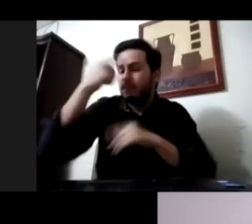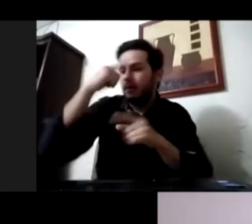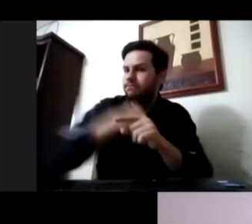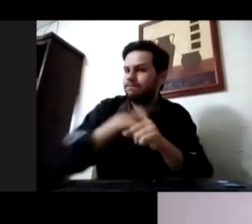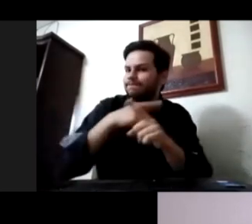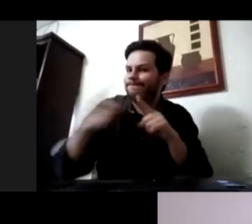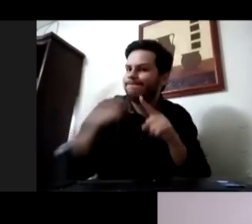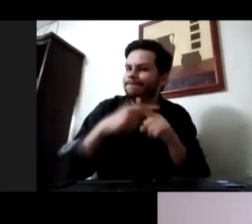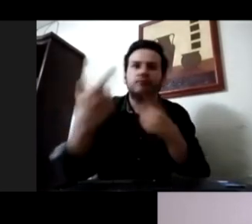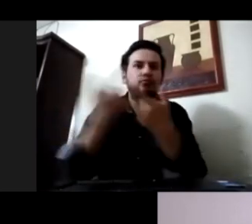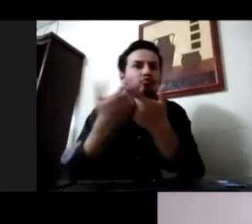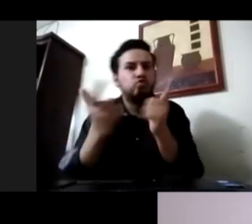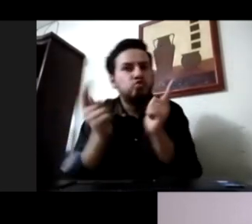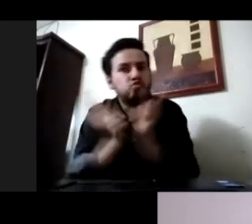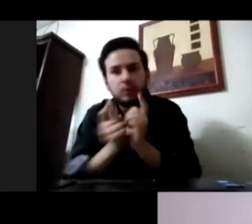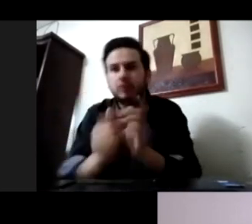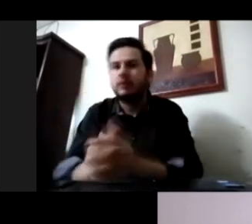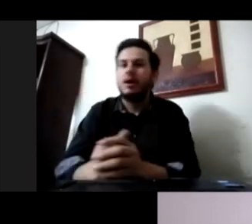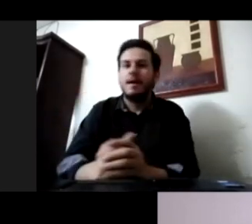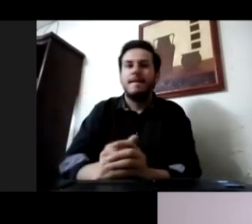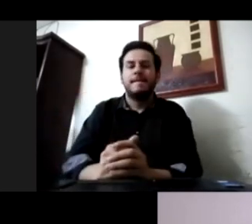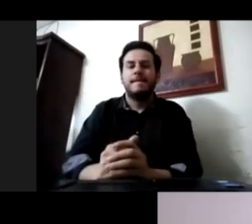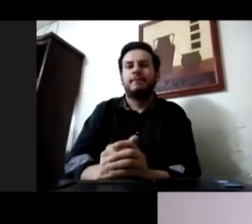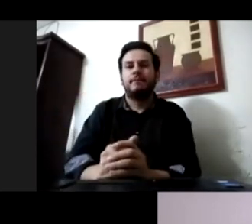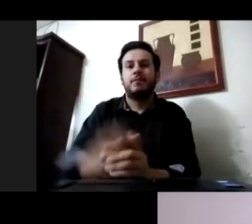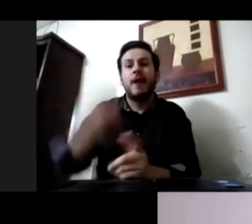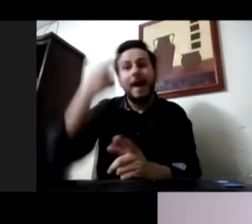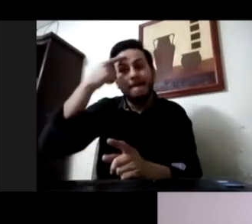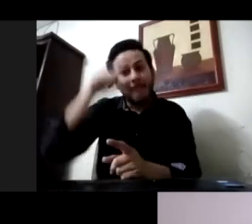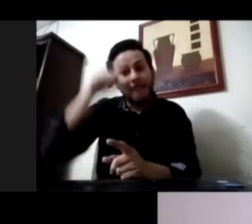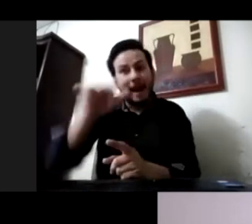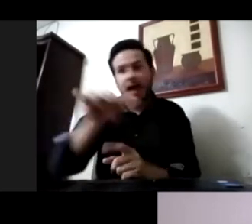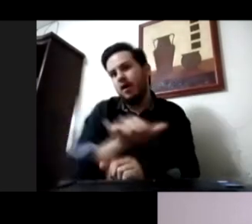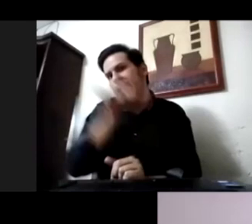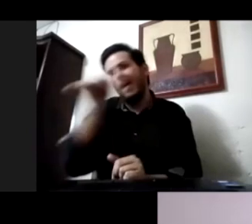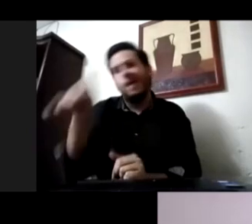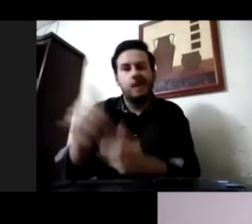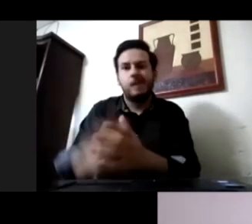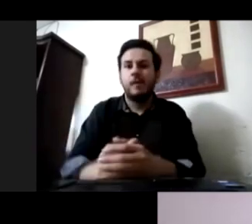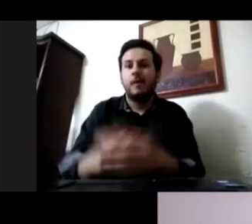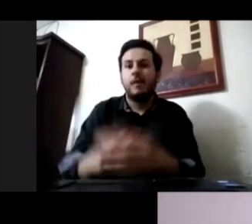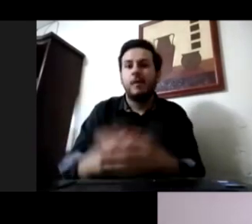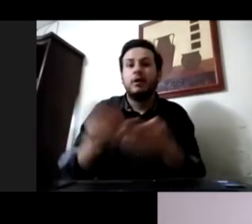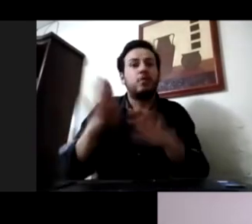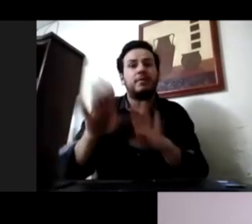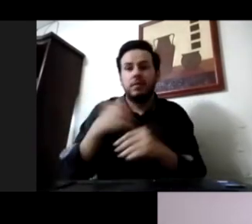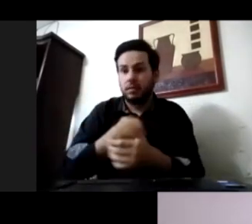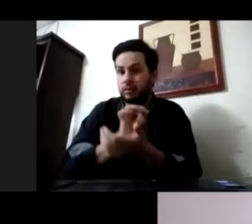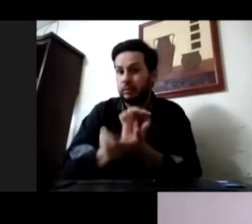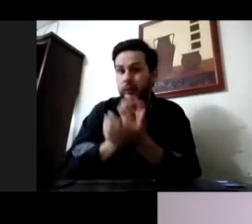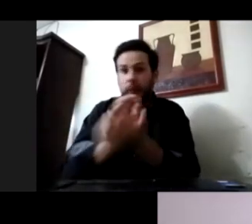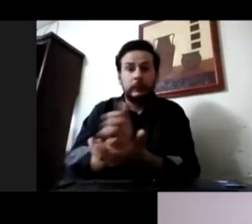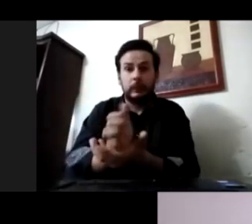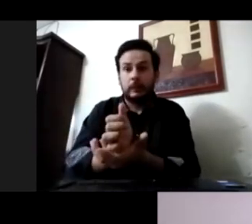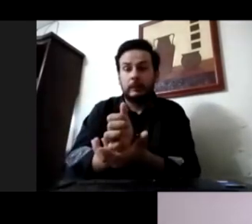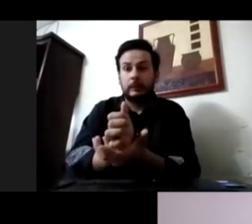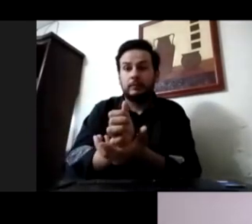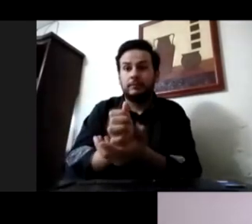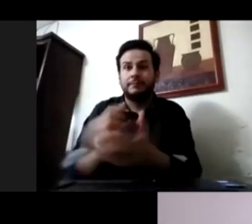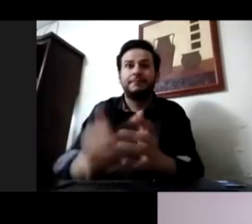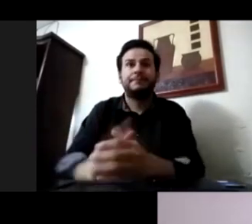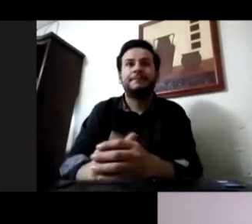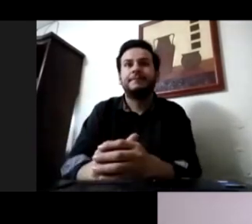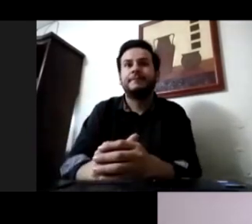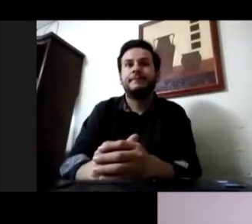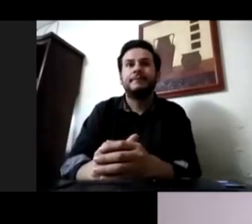daños sistemáticos y estructurales para otros. Es decir, la discriminación no deja de ser, y en esta circunstancia se